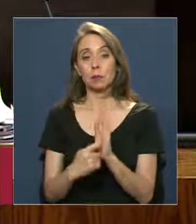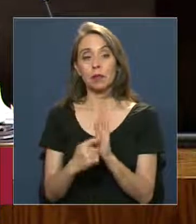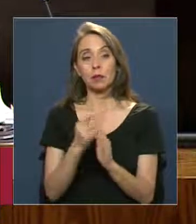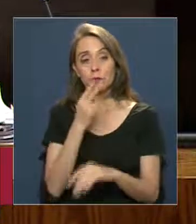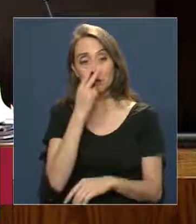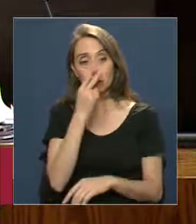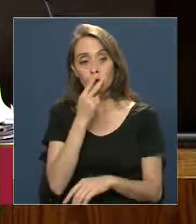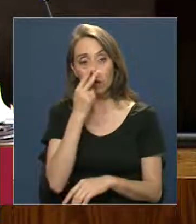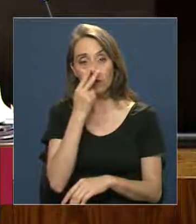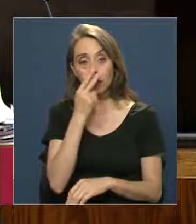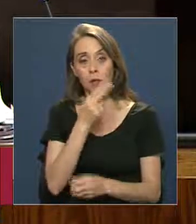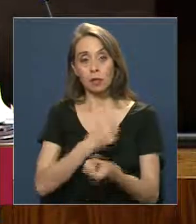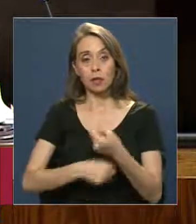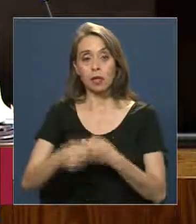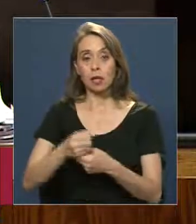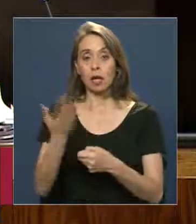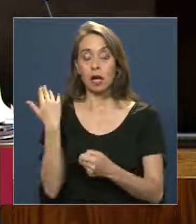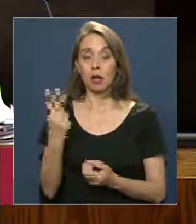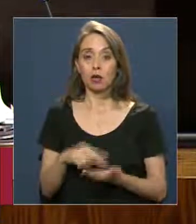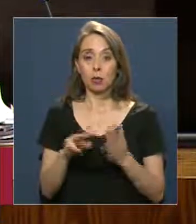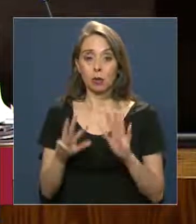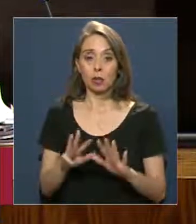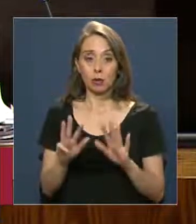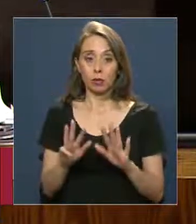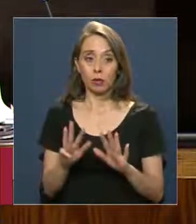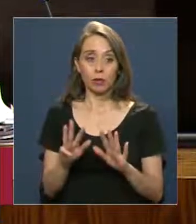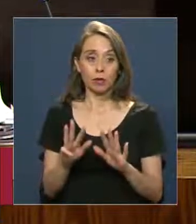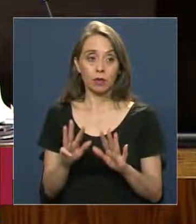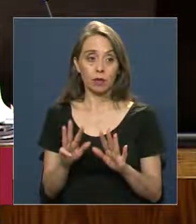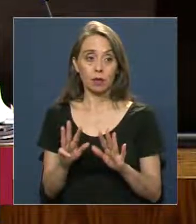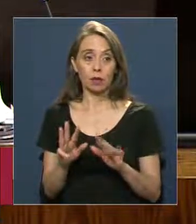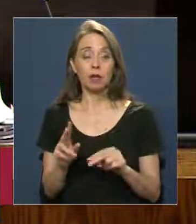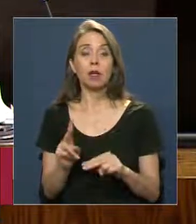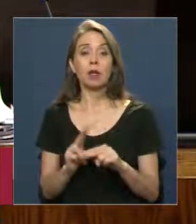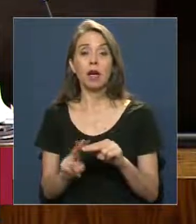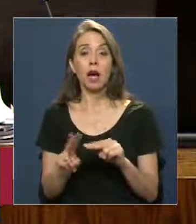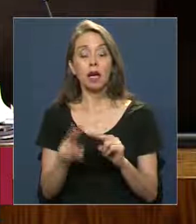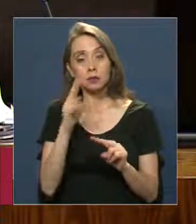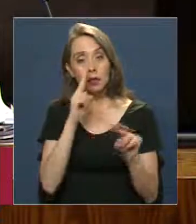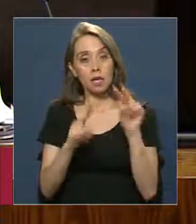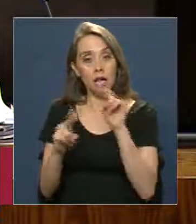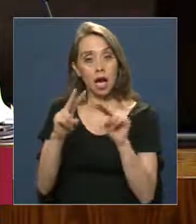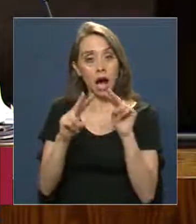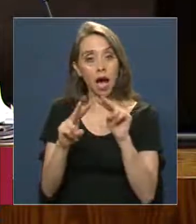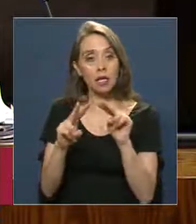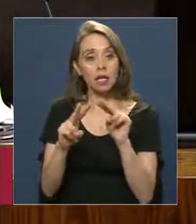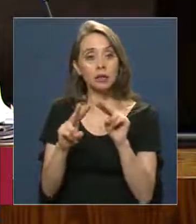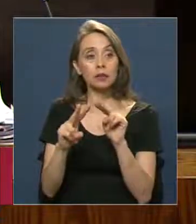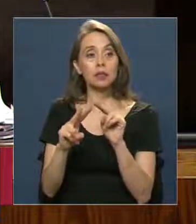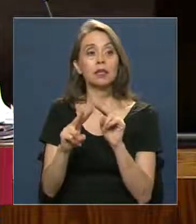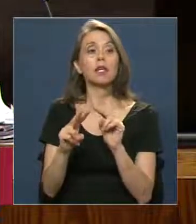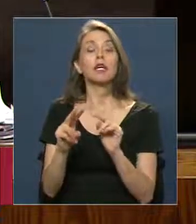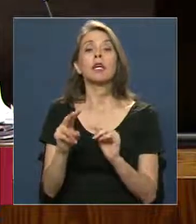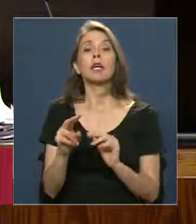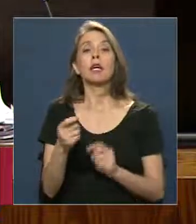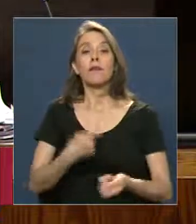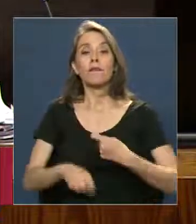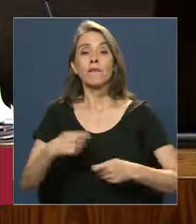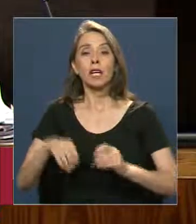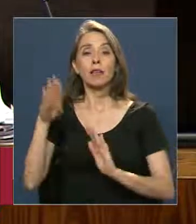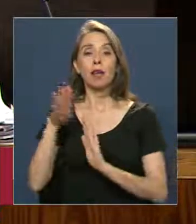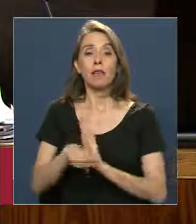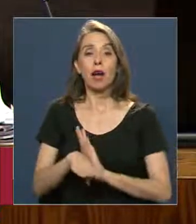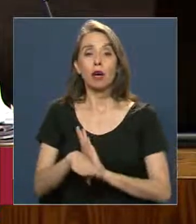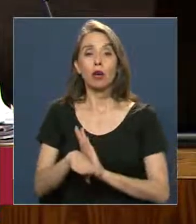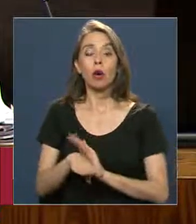noviembre del año 2019, para efectos prácticos de hacer el análisis de la baja en las ventas de las